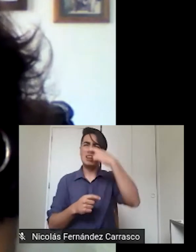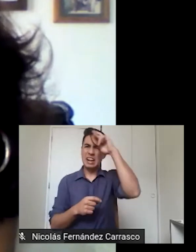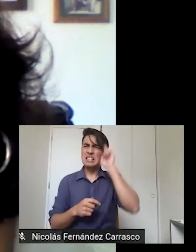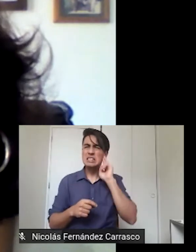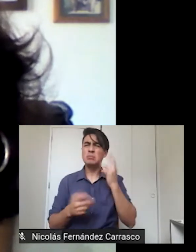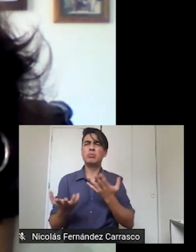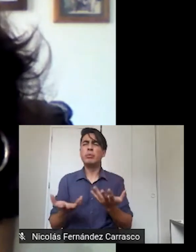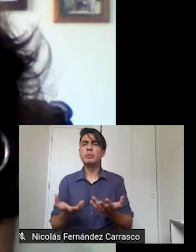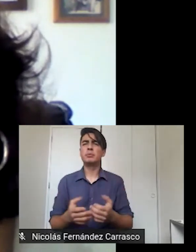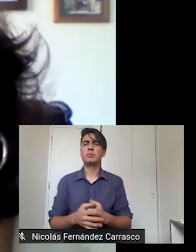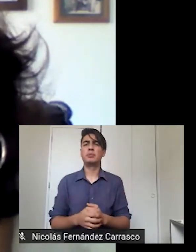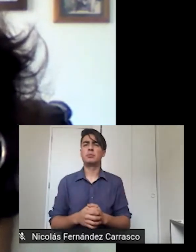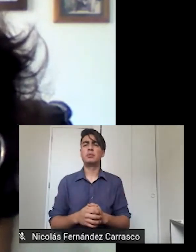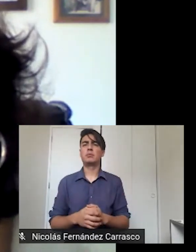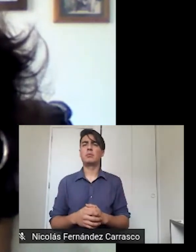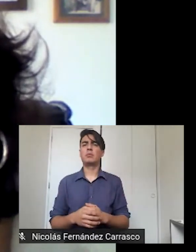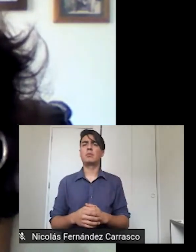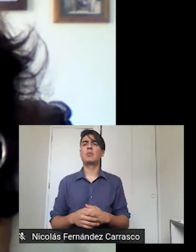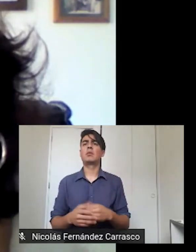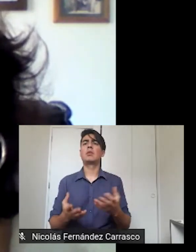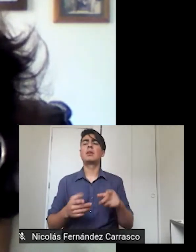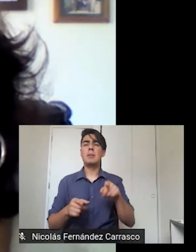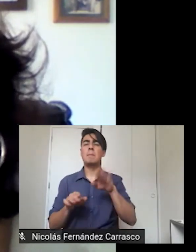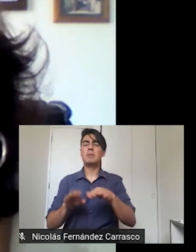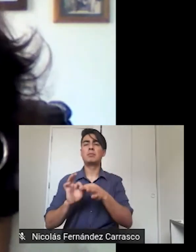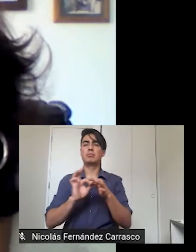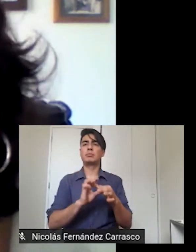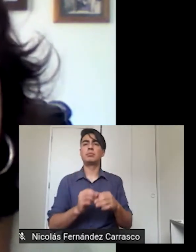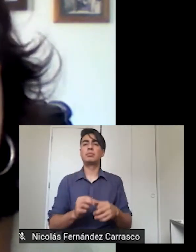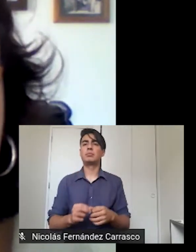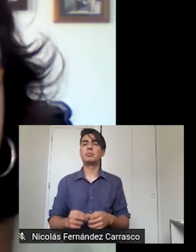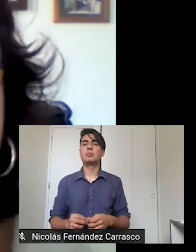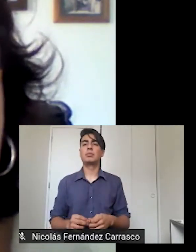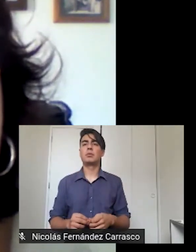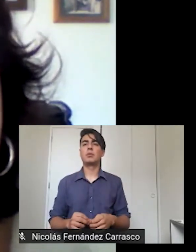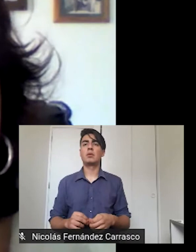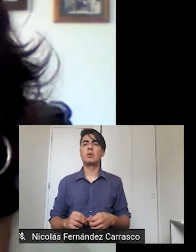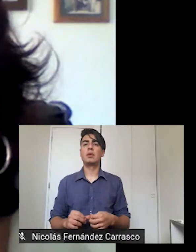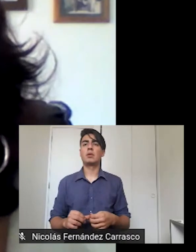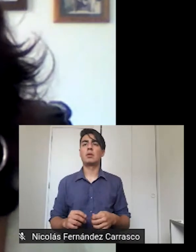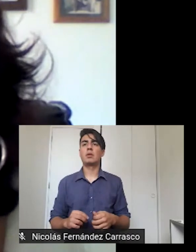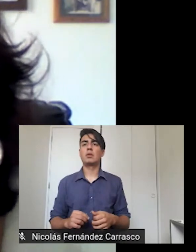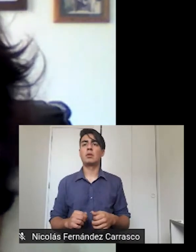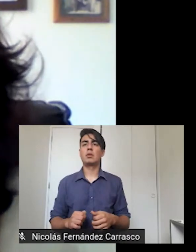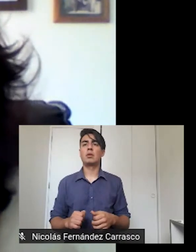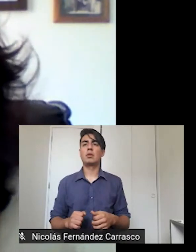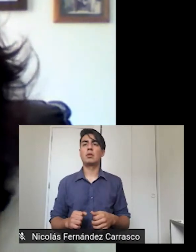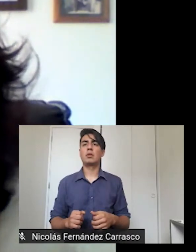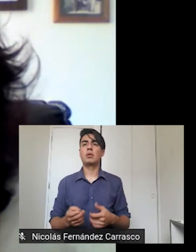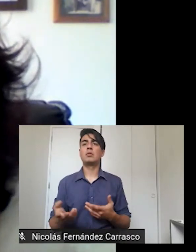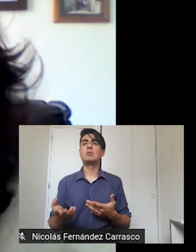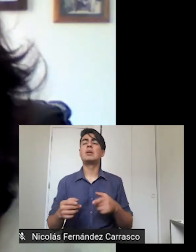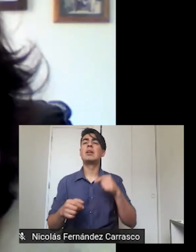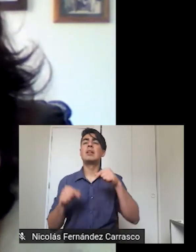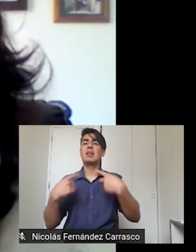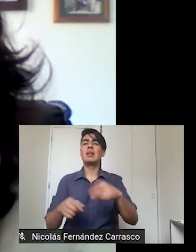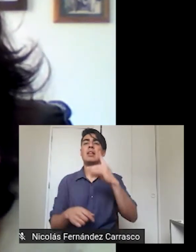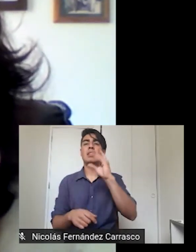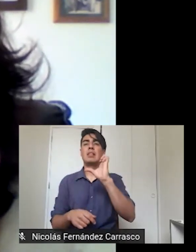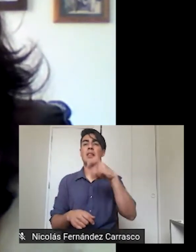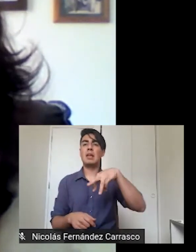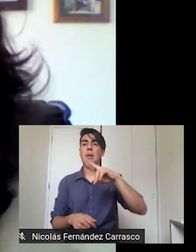En DEMRA, ¿cómo se manejan las tecnologías de la comunicación y los medios